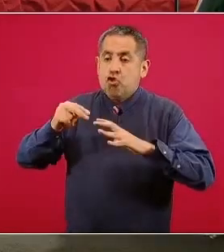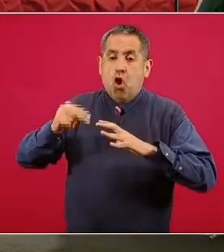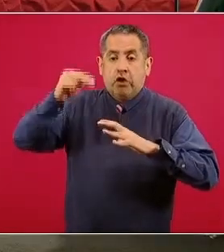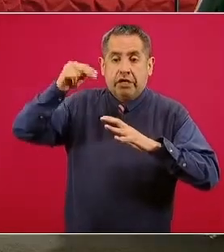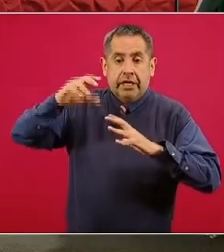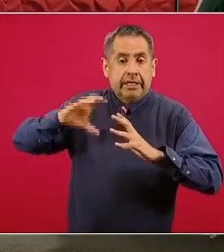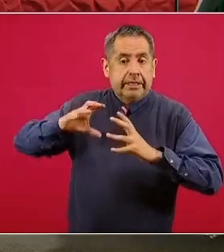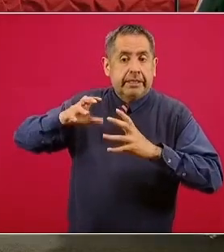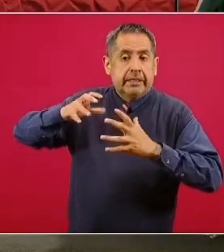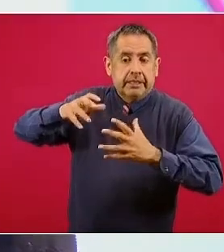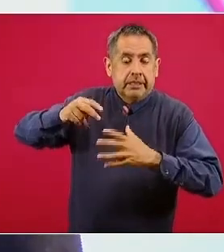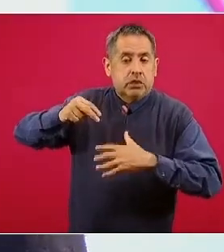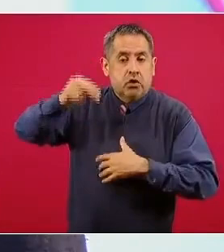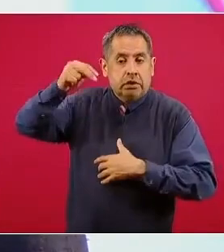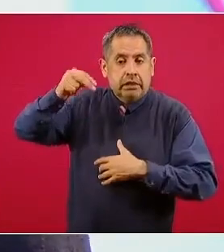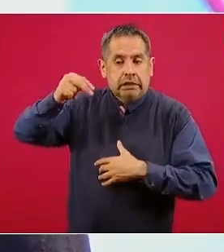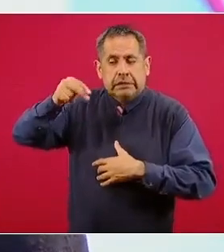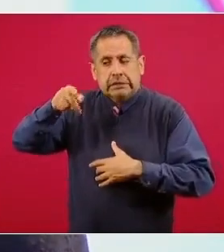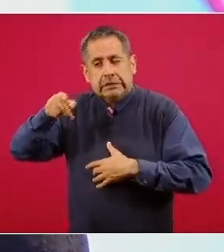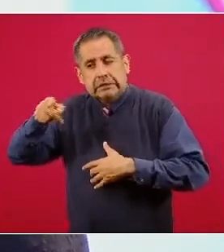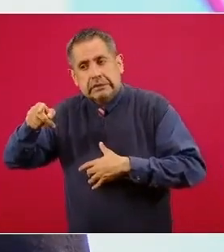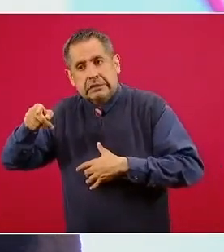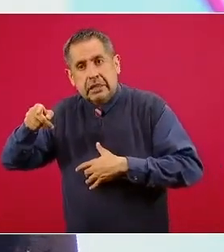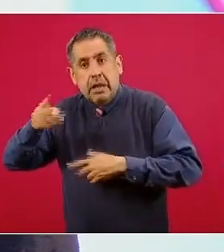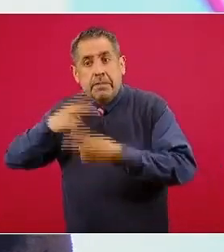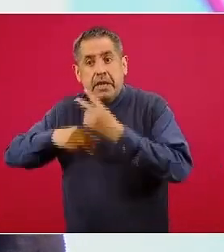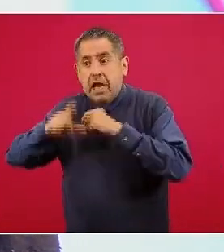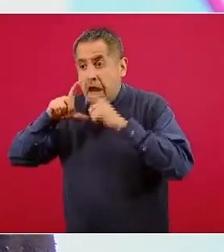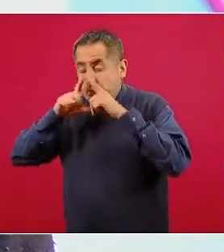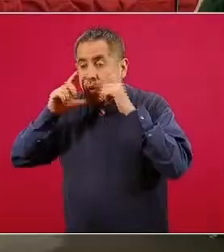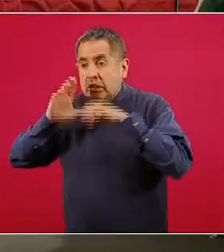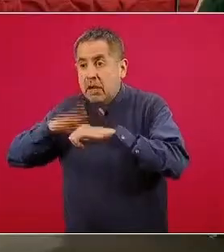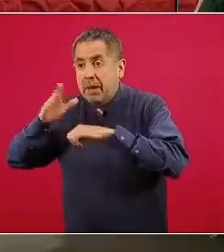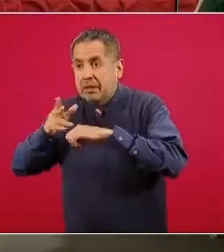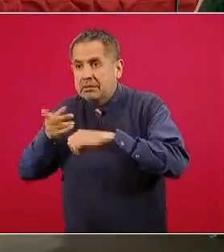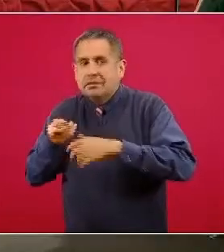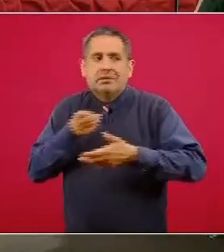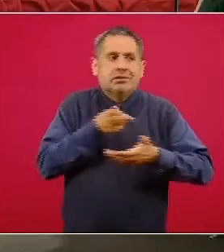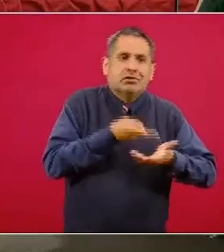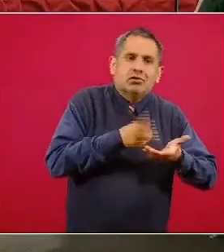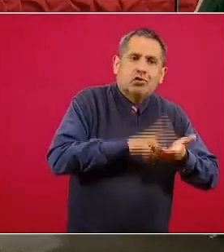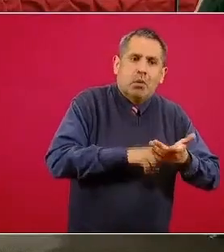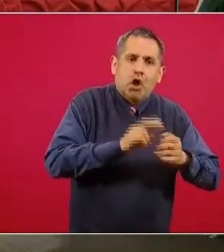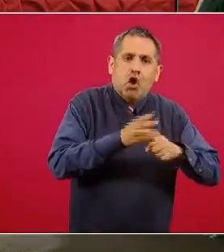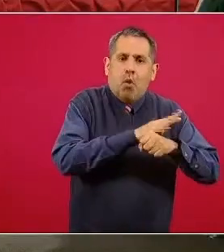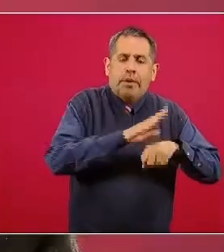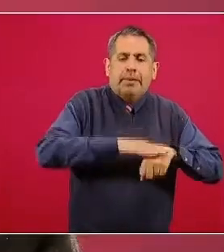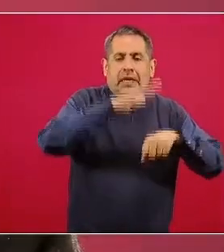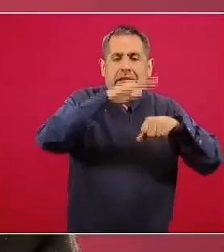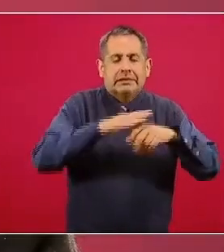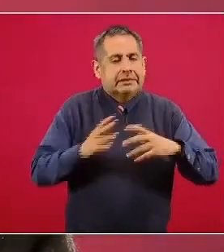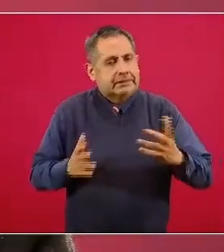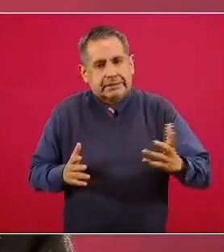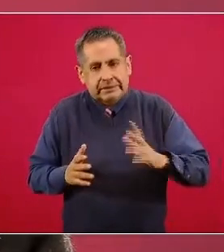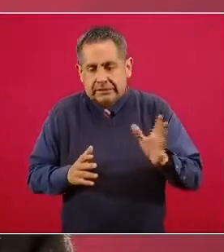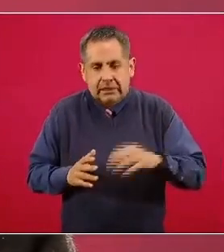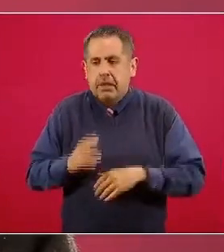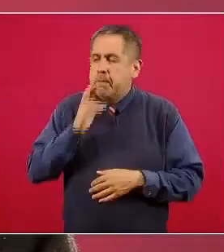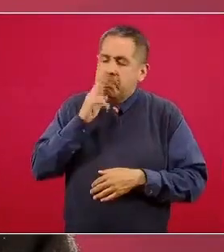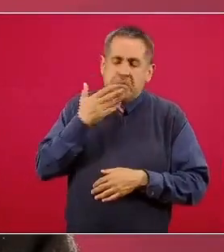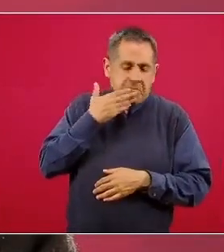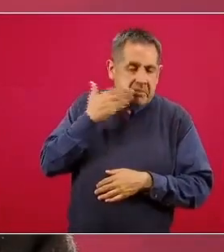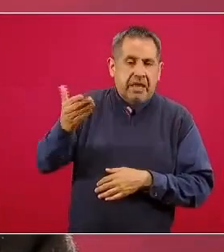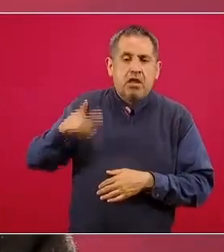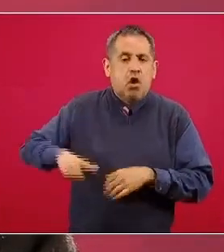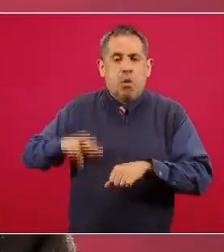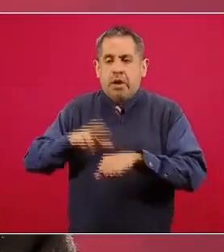influenza, los casos de influenza, podría aumentar COVID. Entonces no queremos correr ningún riesgo. Le agradecemos nuevamente al gobernador Aiza y